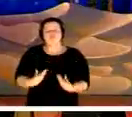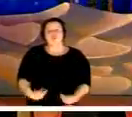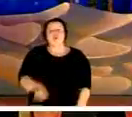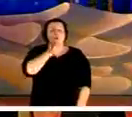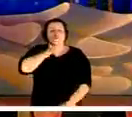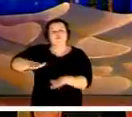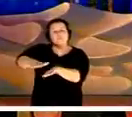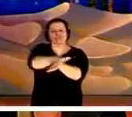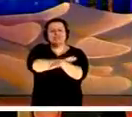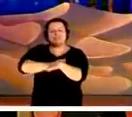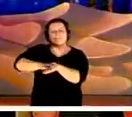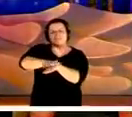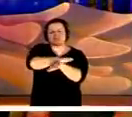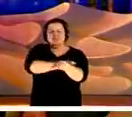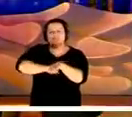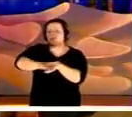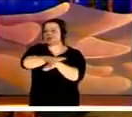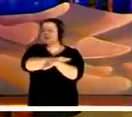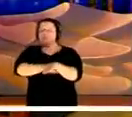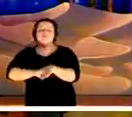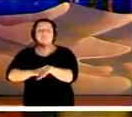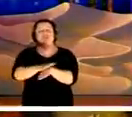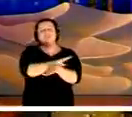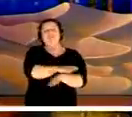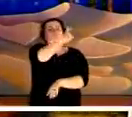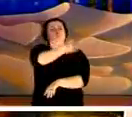Y es que al parecer el ciudadano ya no importa su